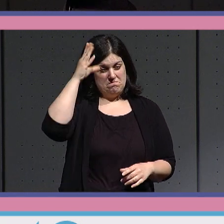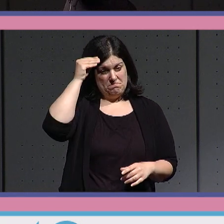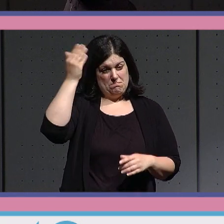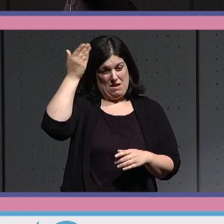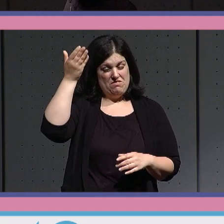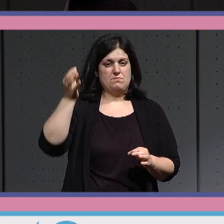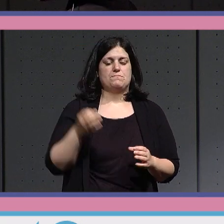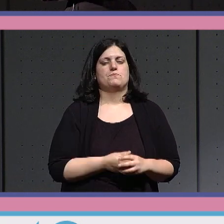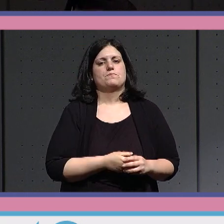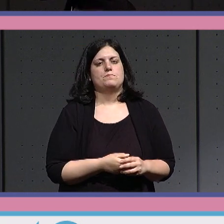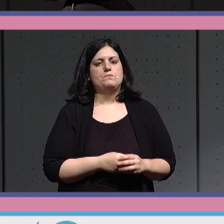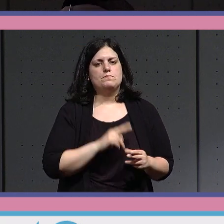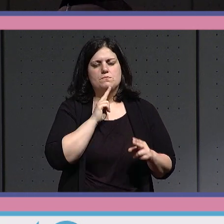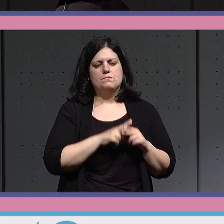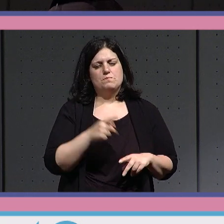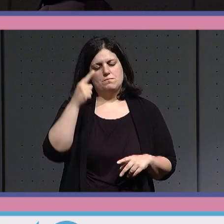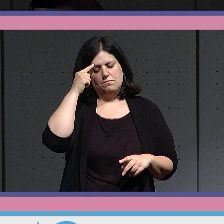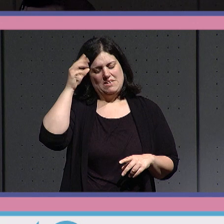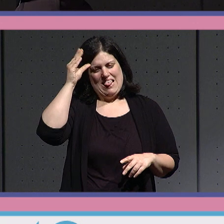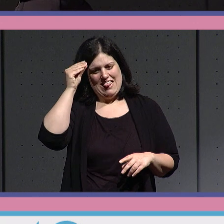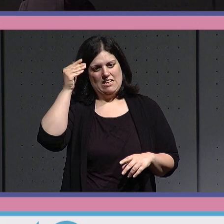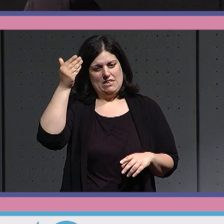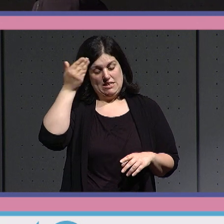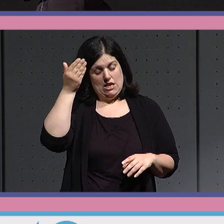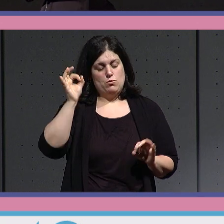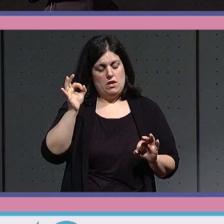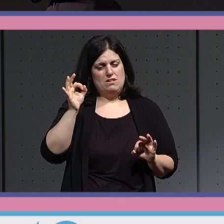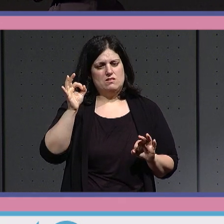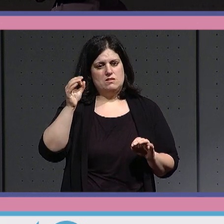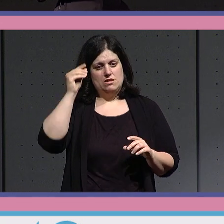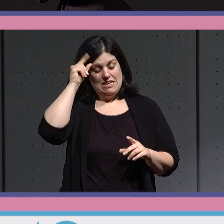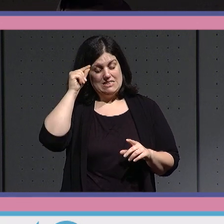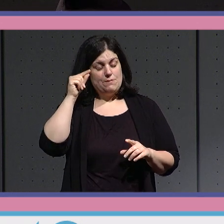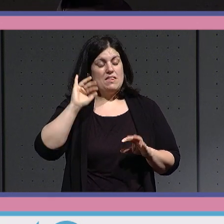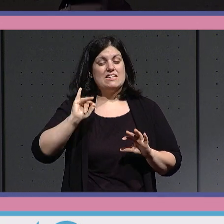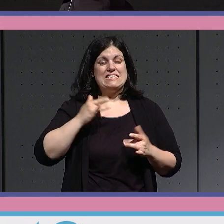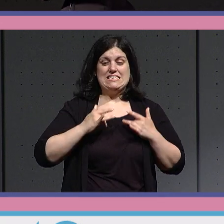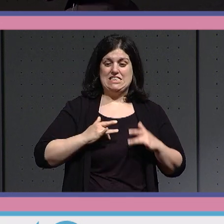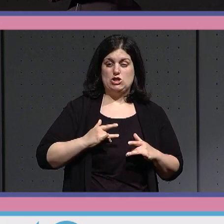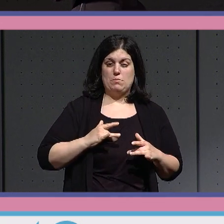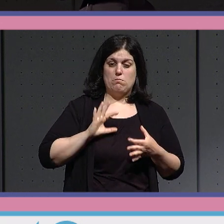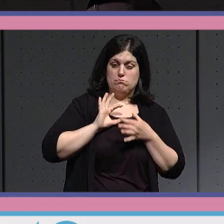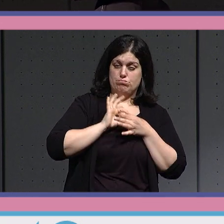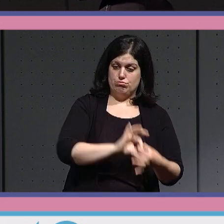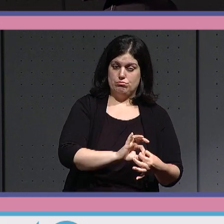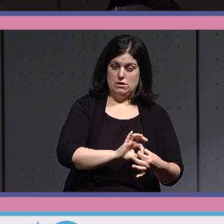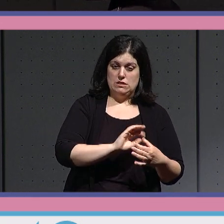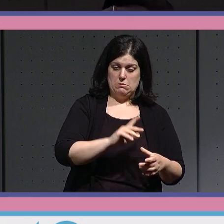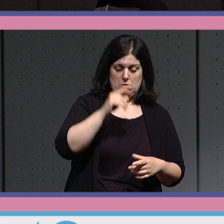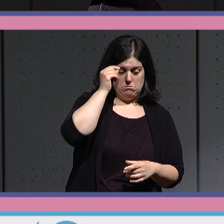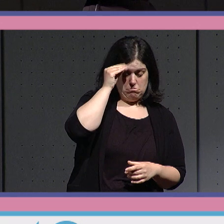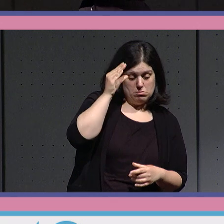llamamos discapacidad intelectual, debido a esto, porque realmente sabéis que no es solamente la discapacidad intelectual, va ligada a las dificultades